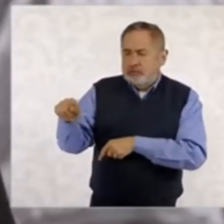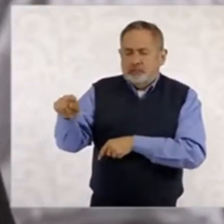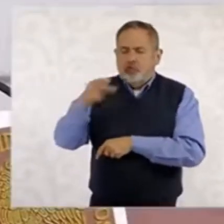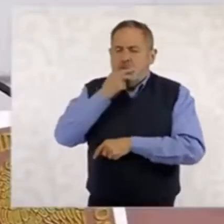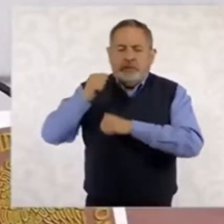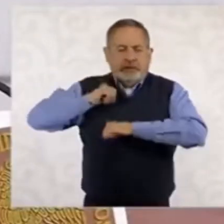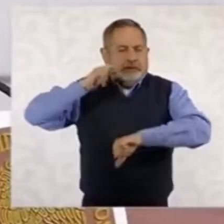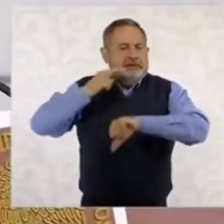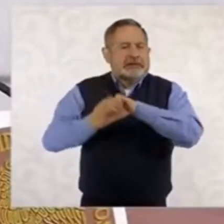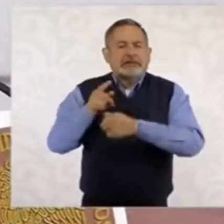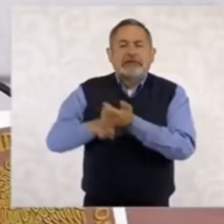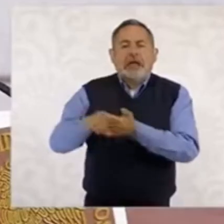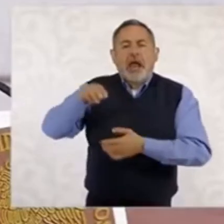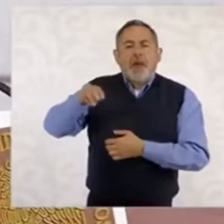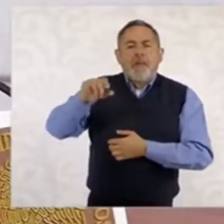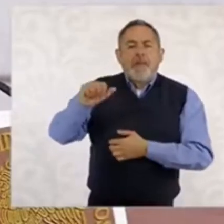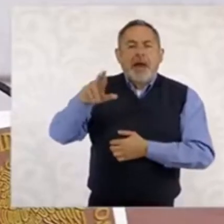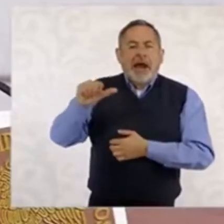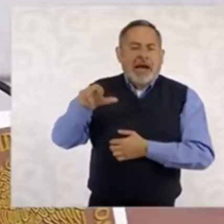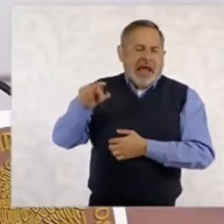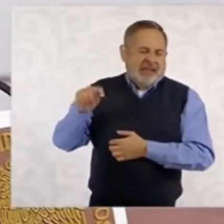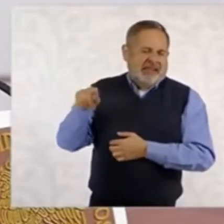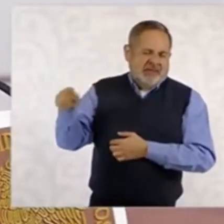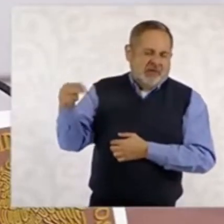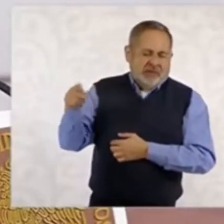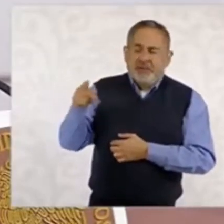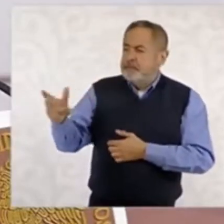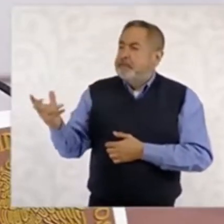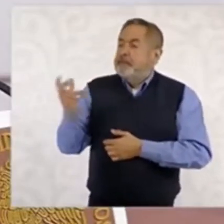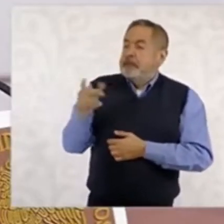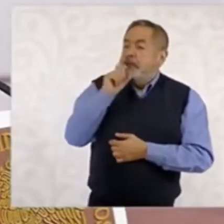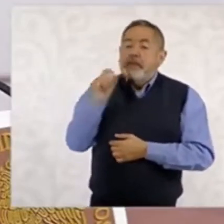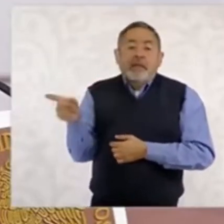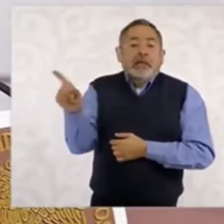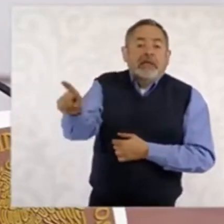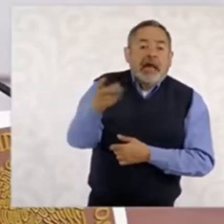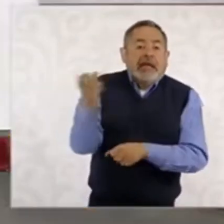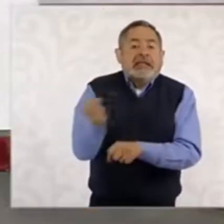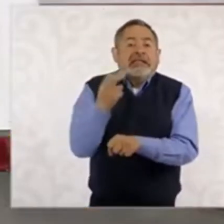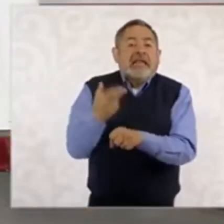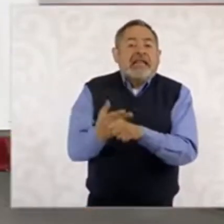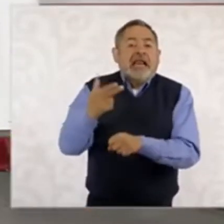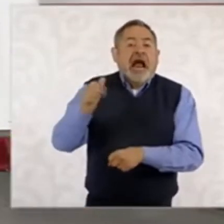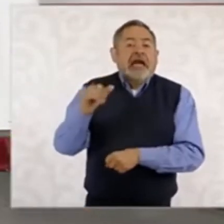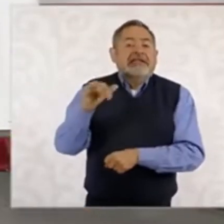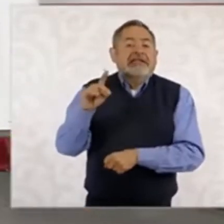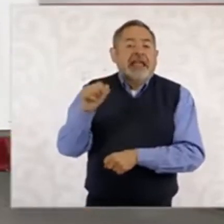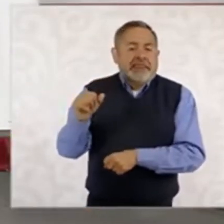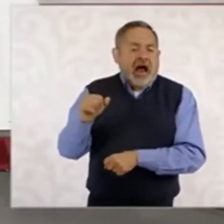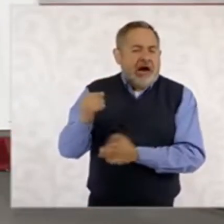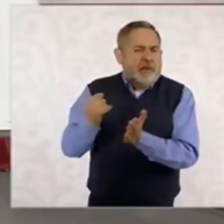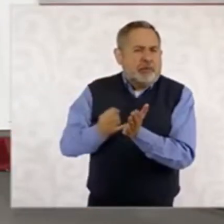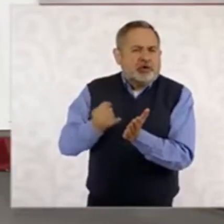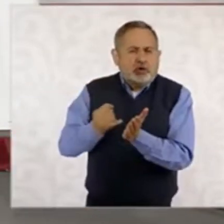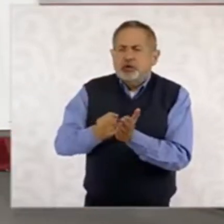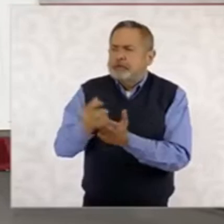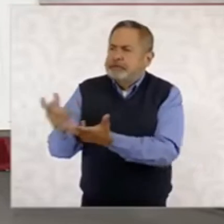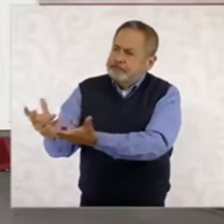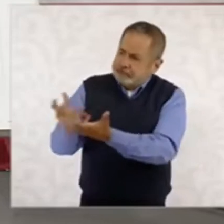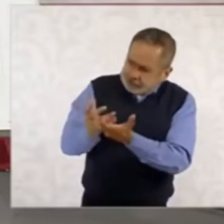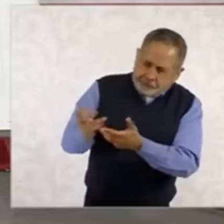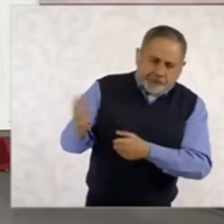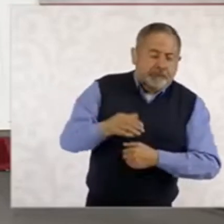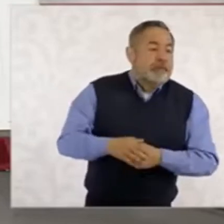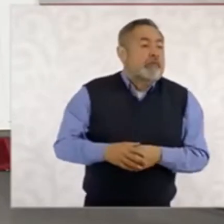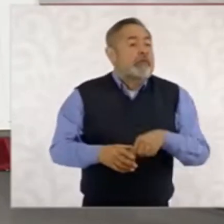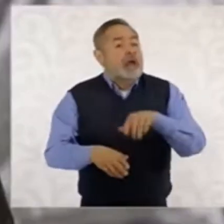secretario Marat, y también de la Secretaría de Hacienda. La directriz de la Cuarta Transformación es muy